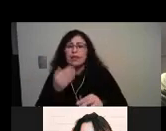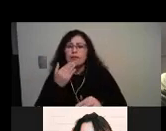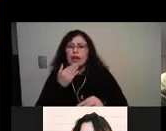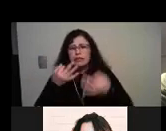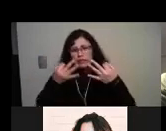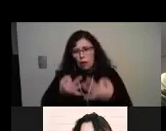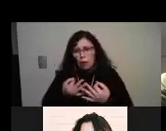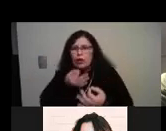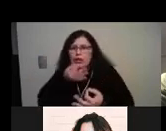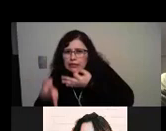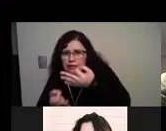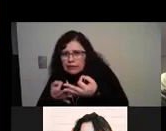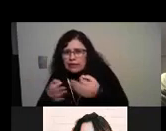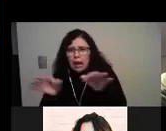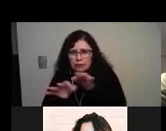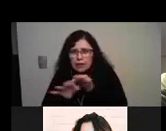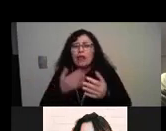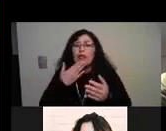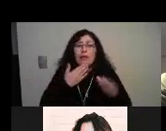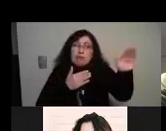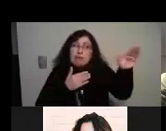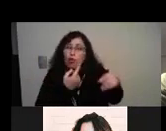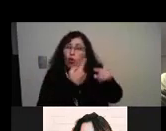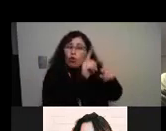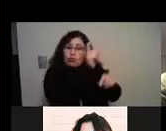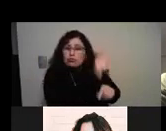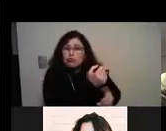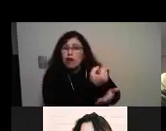solicita apoyo si es necesario, ya.